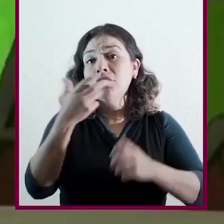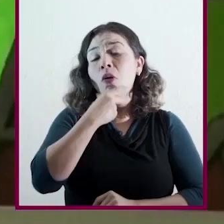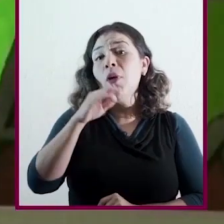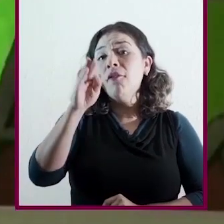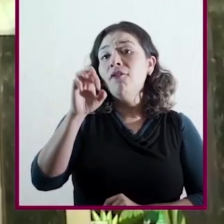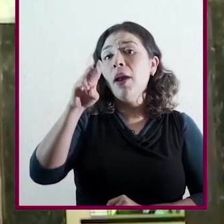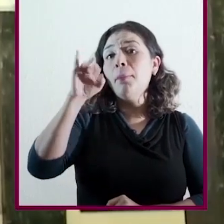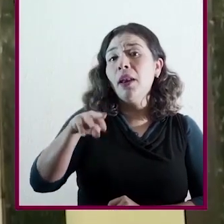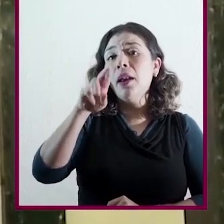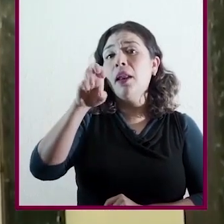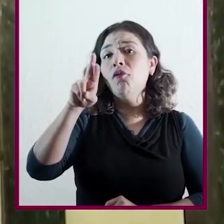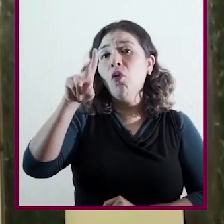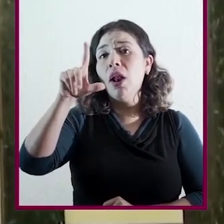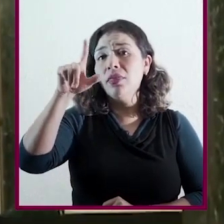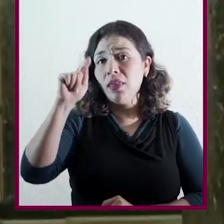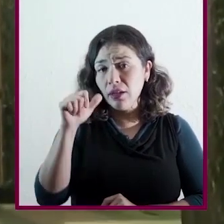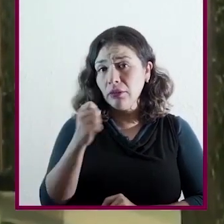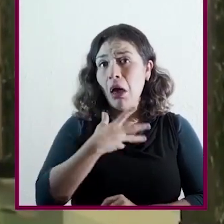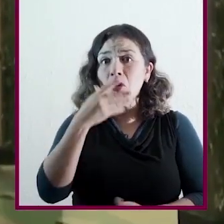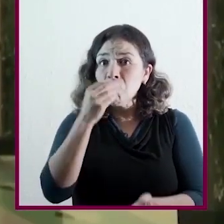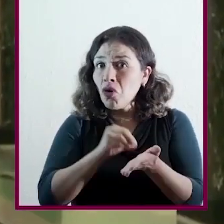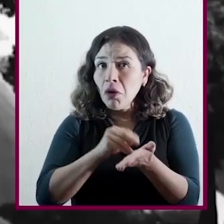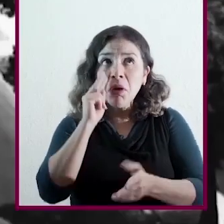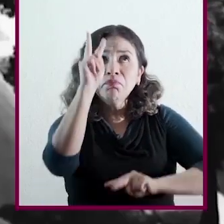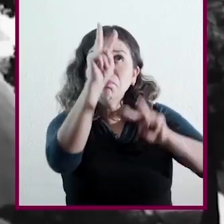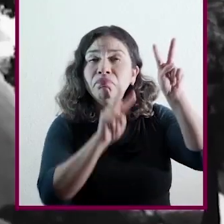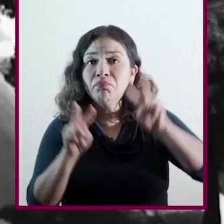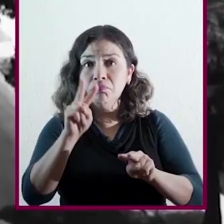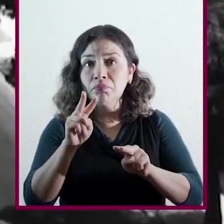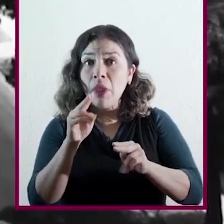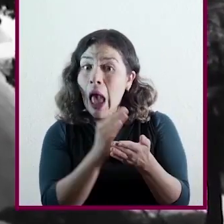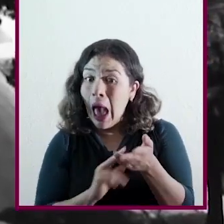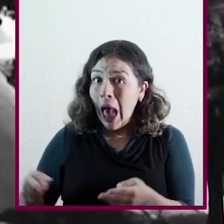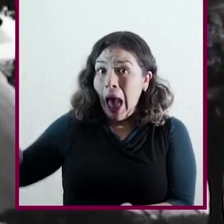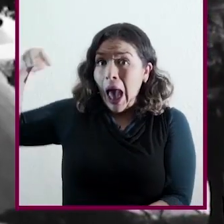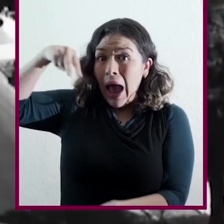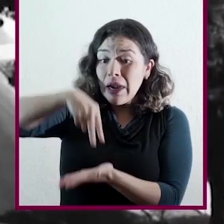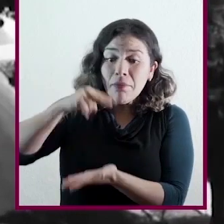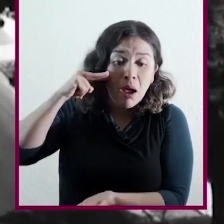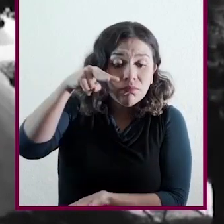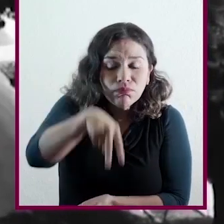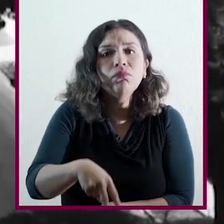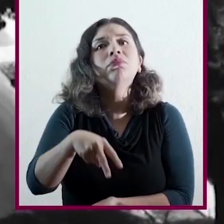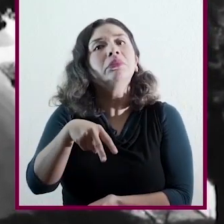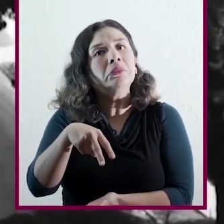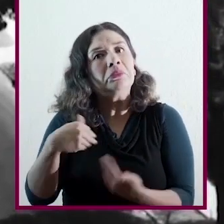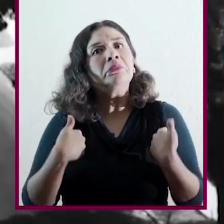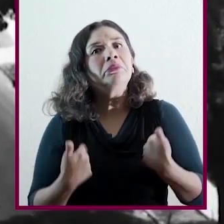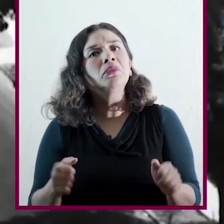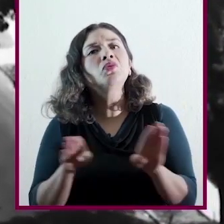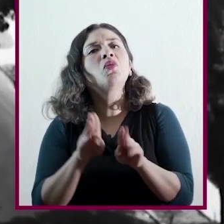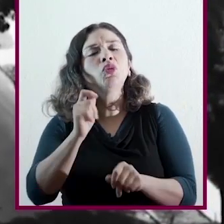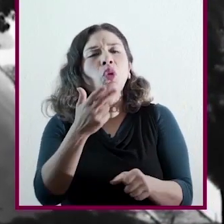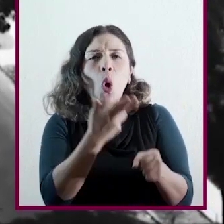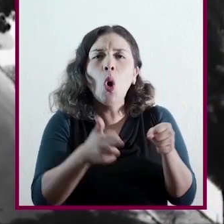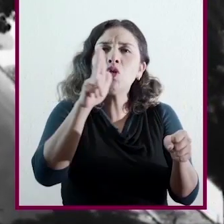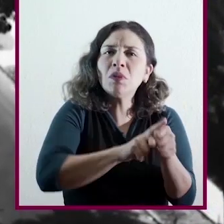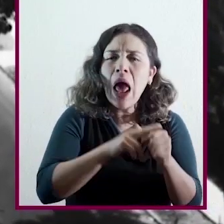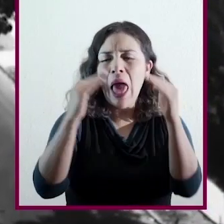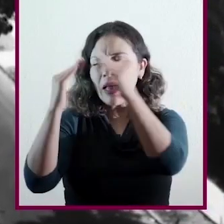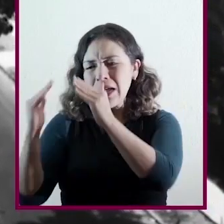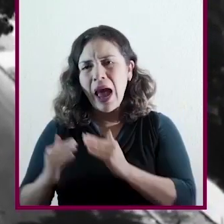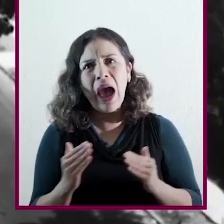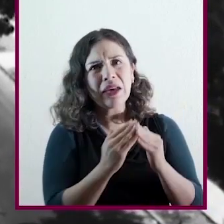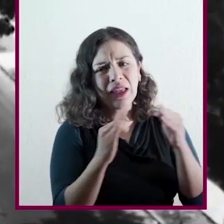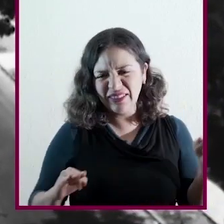Fermín Revueltas que adornan el vestíbulo. Desde las alturas, esta postal nos muestra el contraste entre el